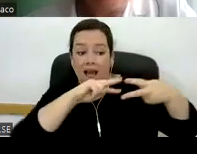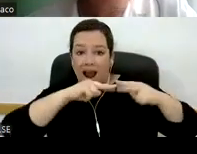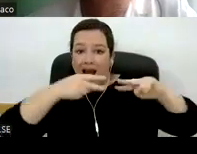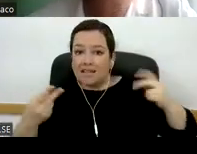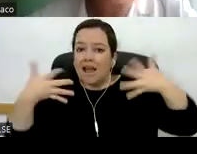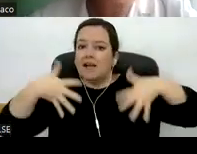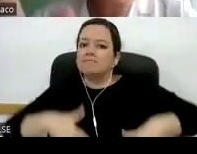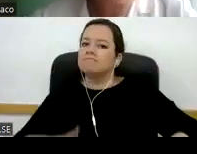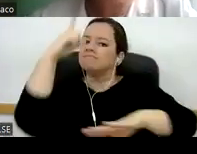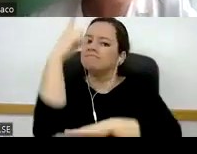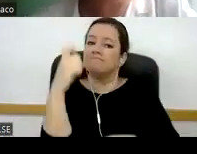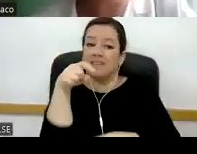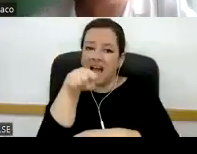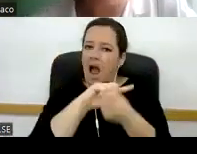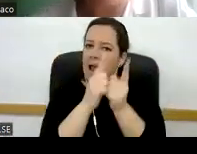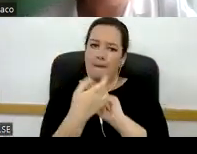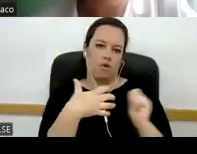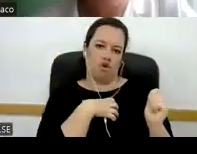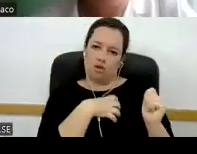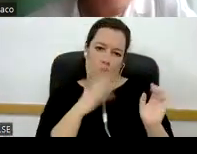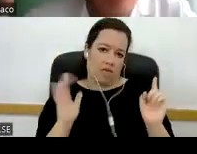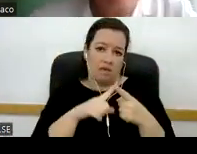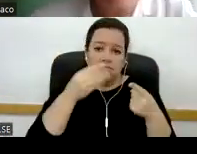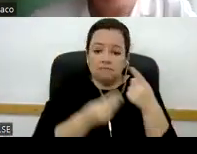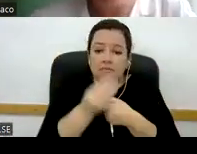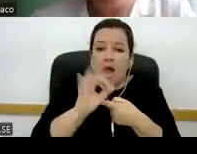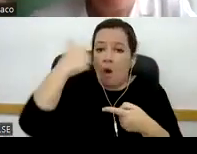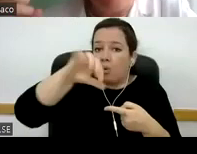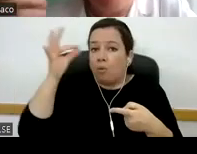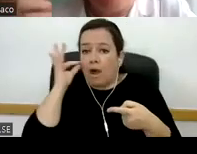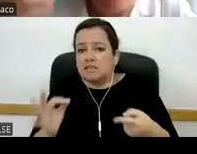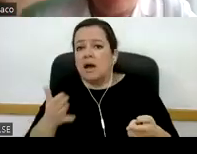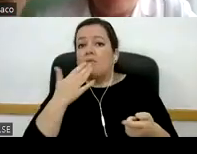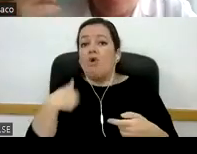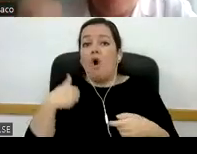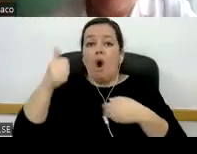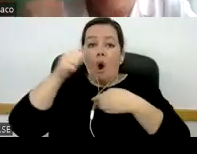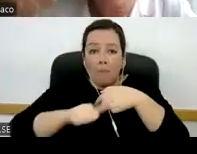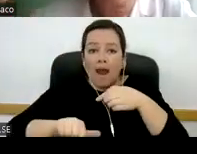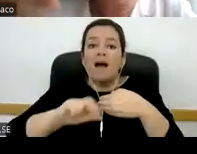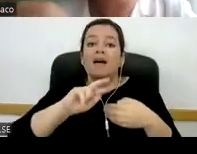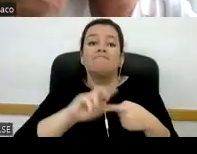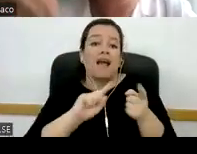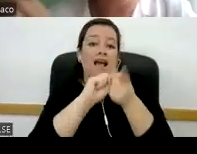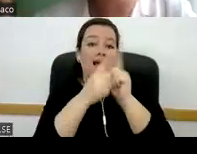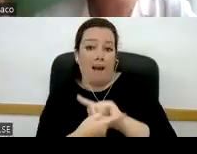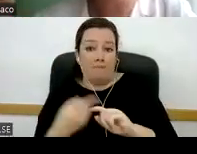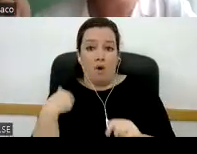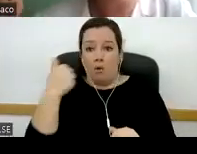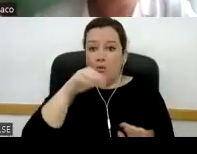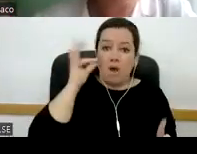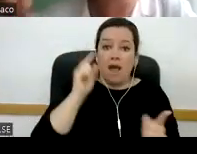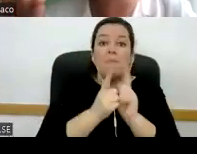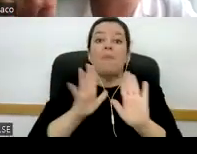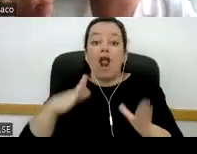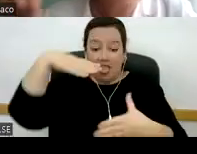tenemos. Estos serían invariables, sobre estos no podemos actuar. Podemos cambiar de sexo, pero nuestro sexo genético, es decir, nuestro cromosoma X y nuestro